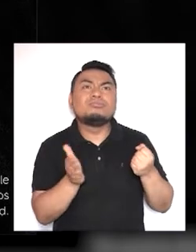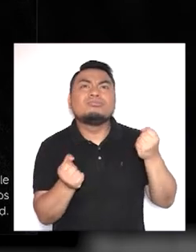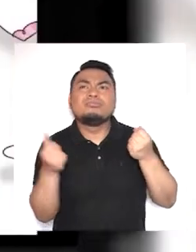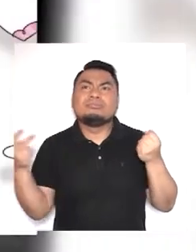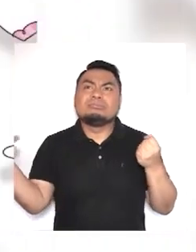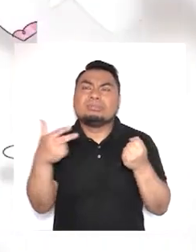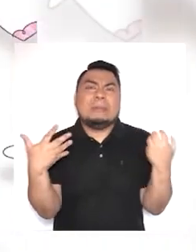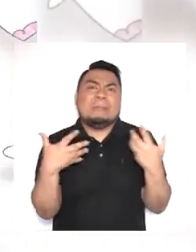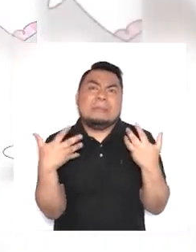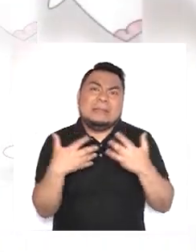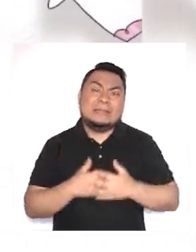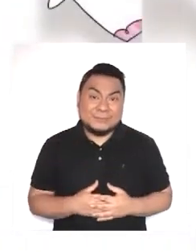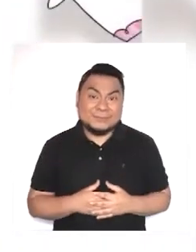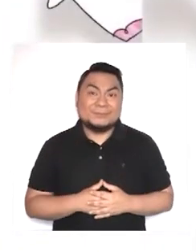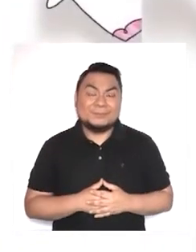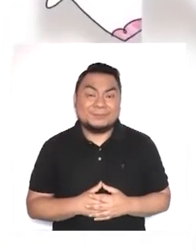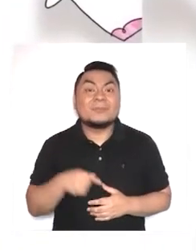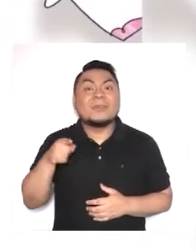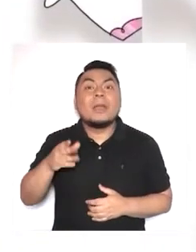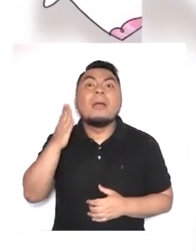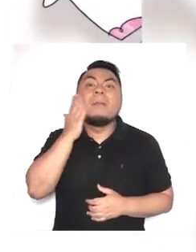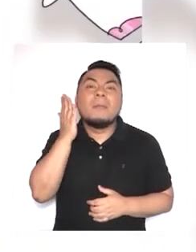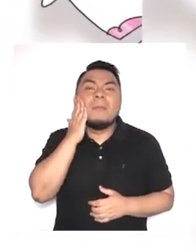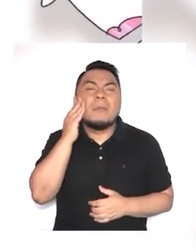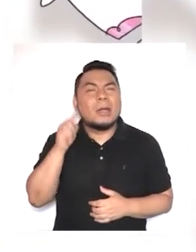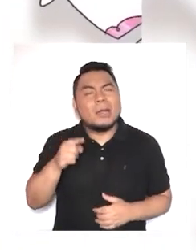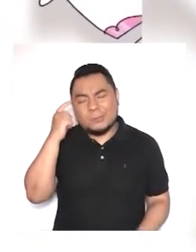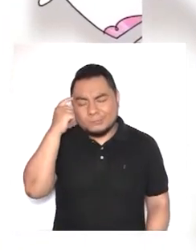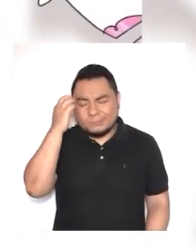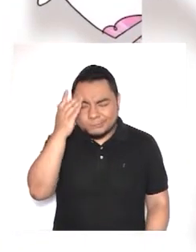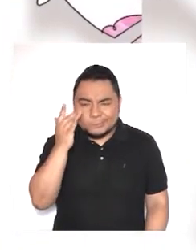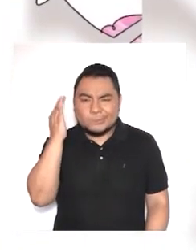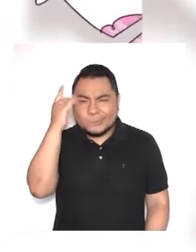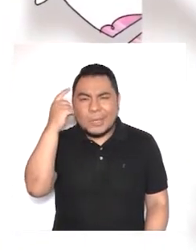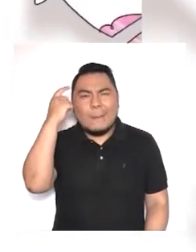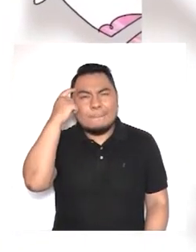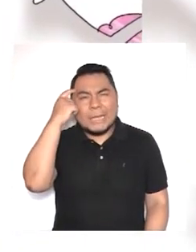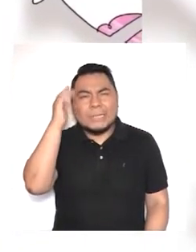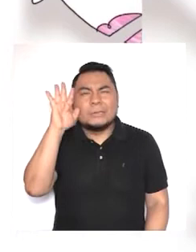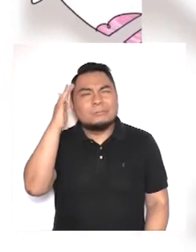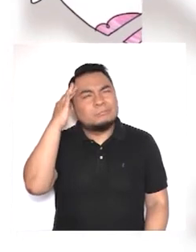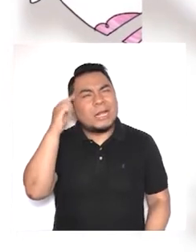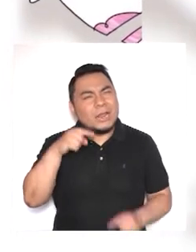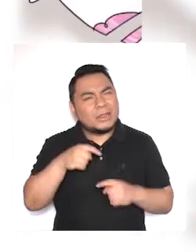ciudad. La mamá se quedó pensando un rato largo.